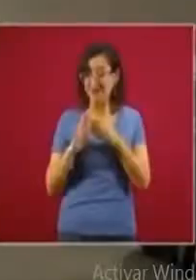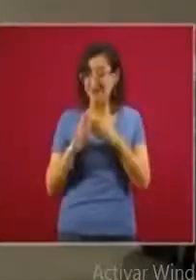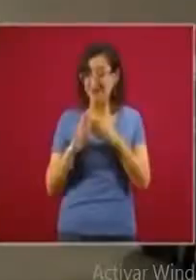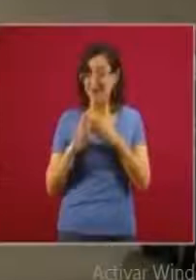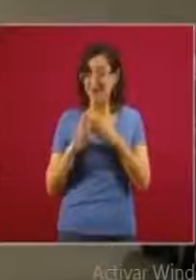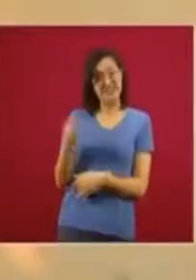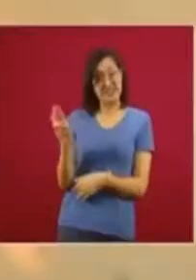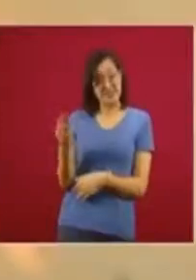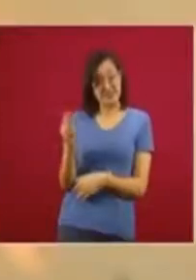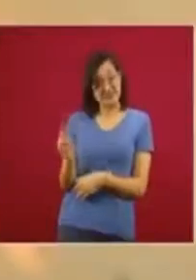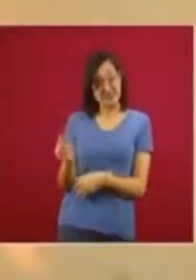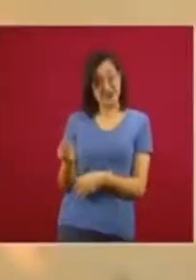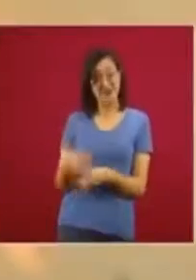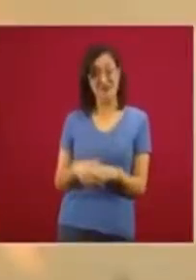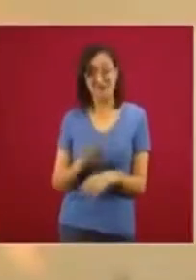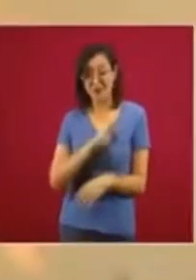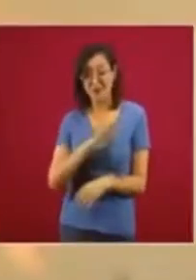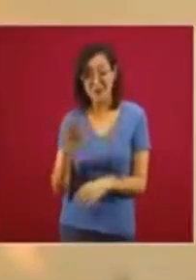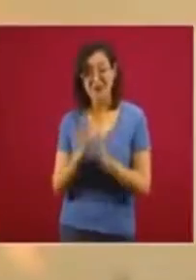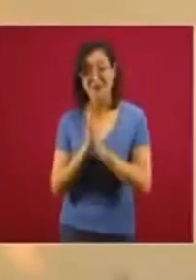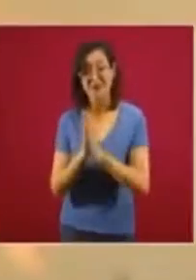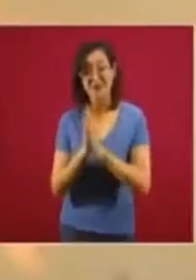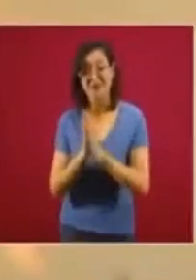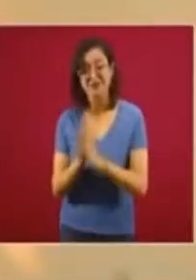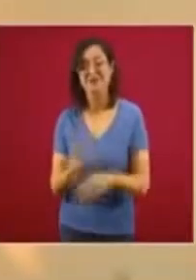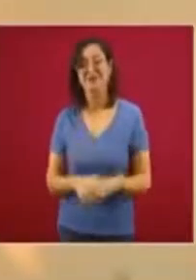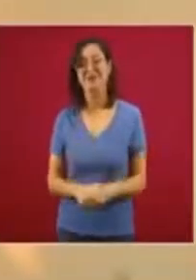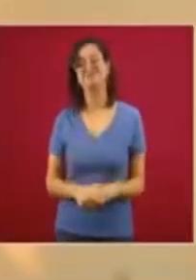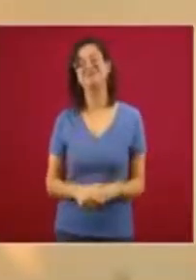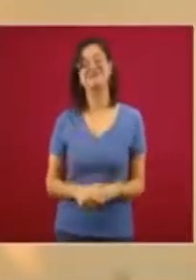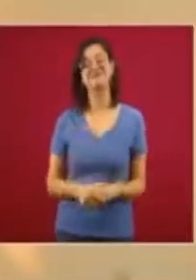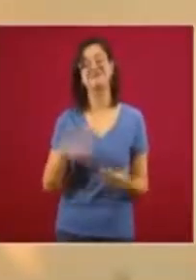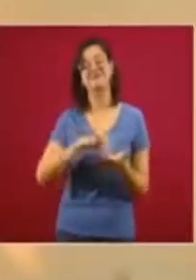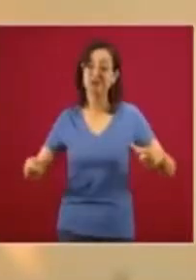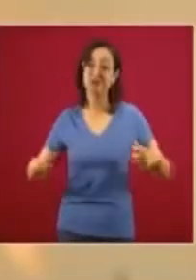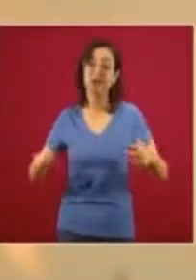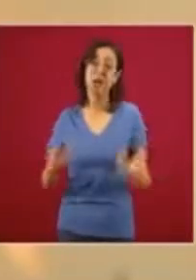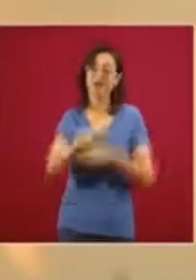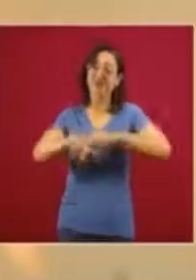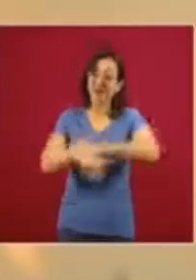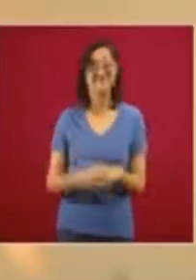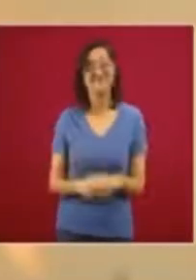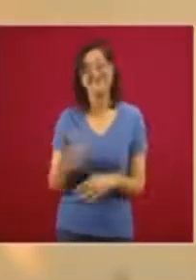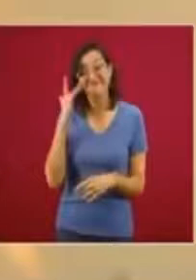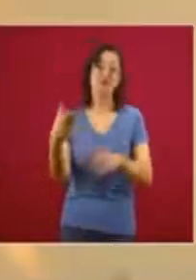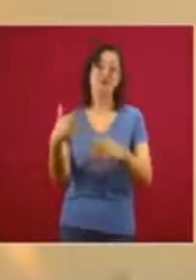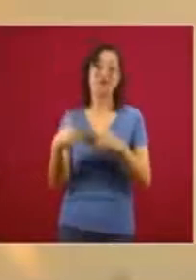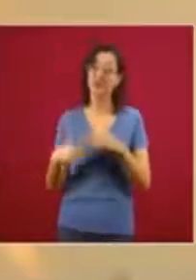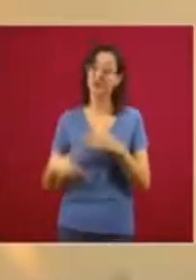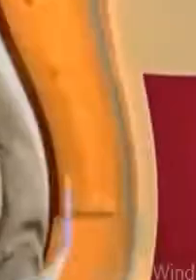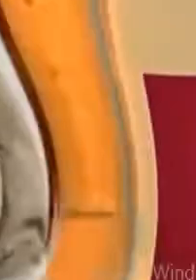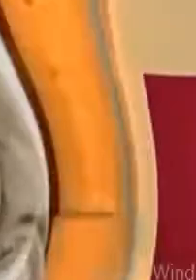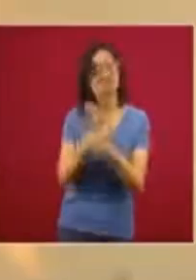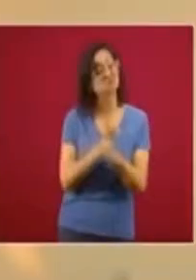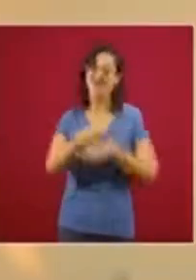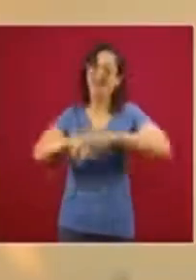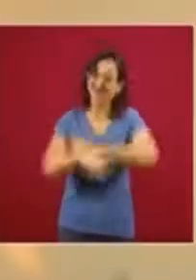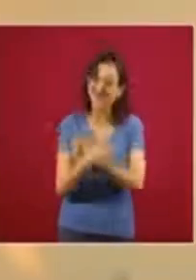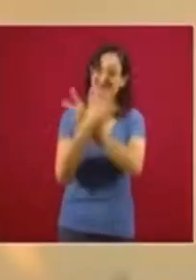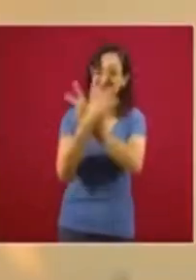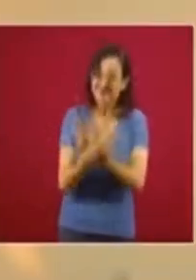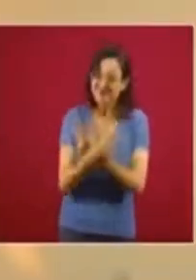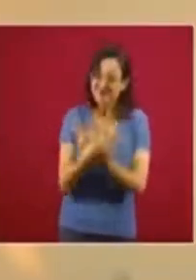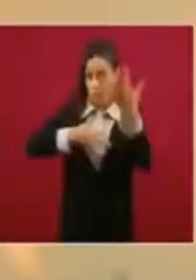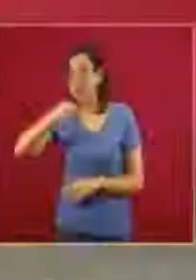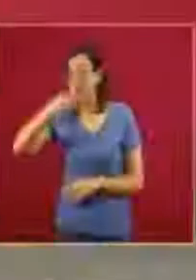tener una fiesta. Muchas gracias, Pepa. Qué pendeja pregunta. Mira, no puedes festejar tu cumpleaños, pero